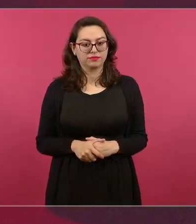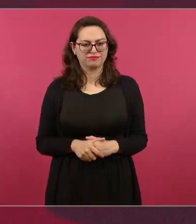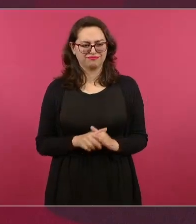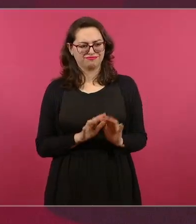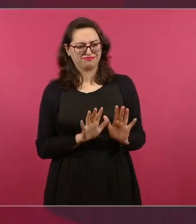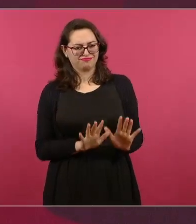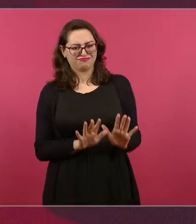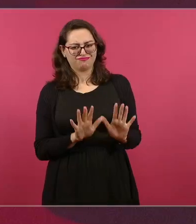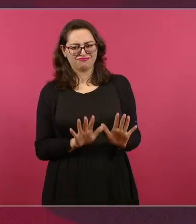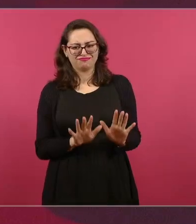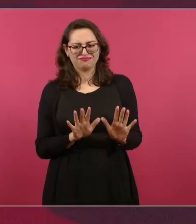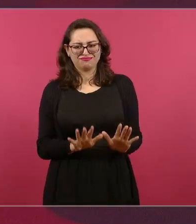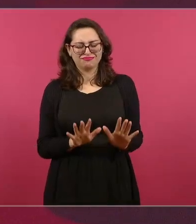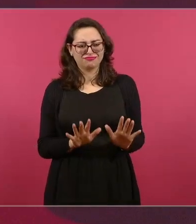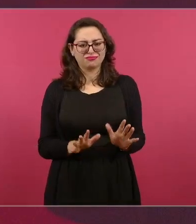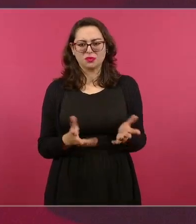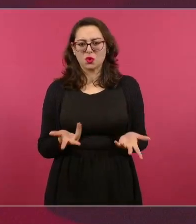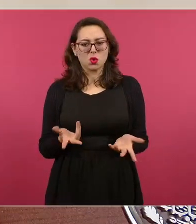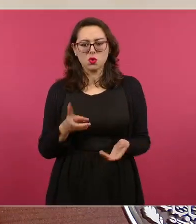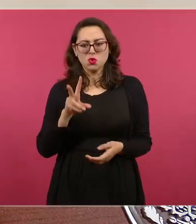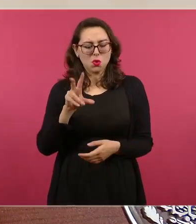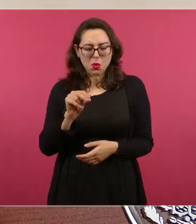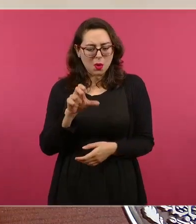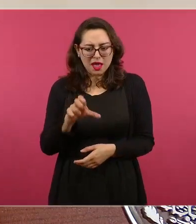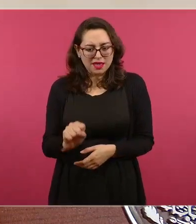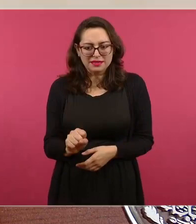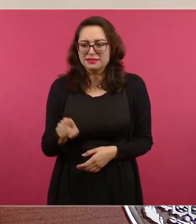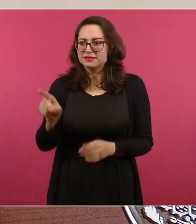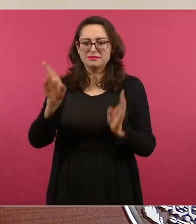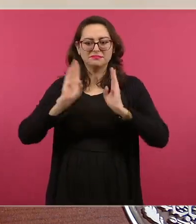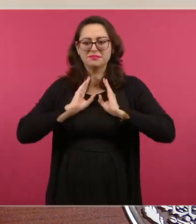ya lo he dicho varias veces.